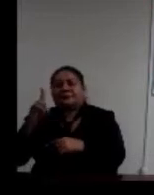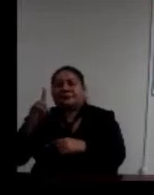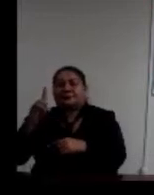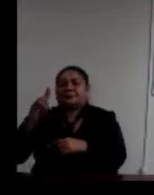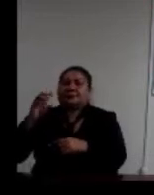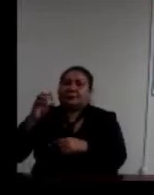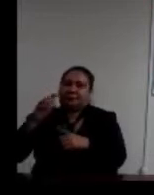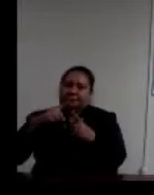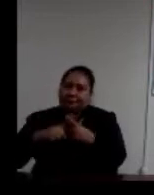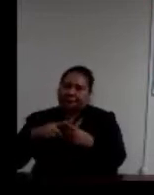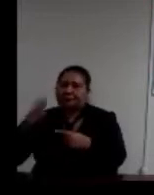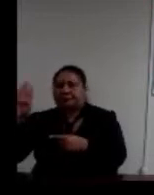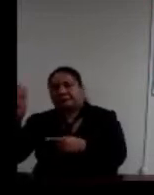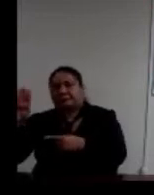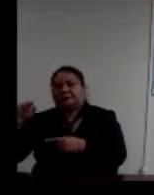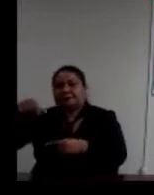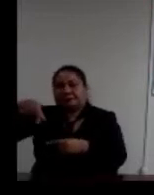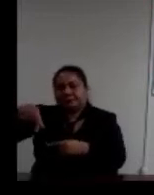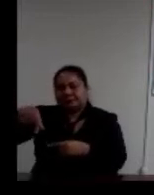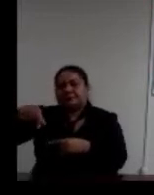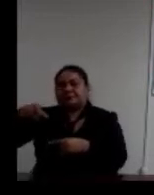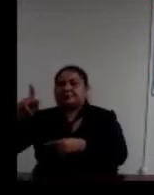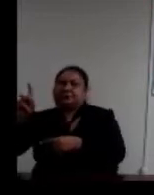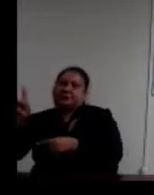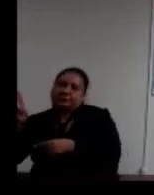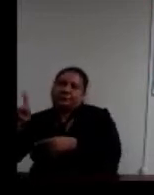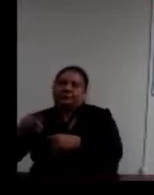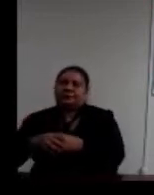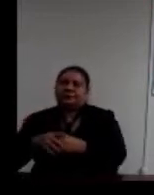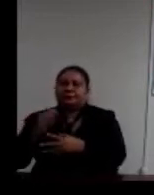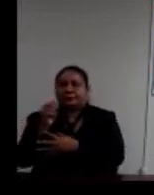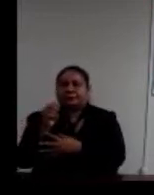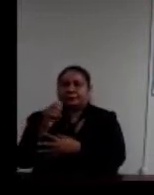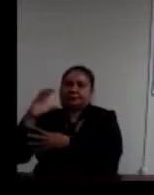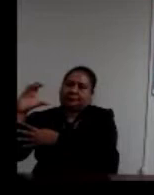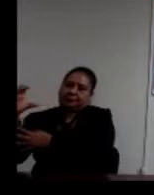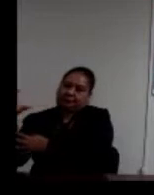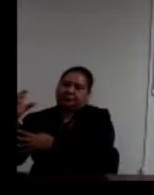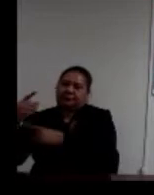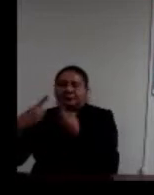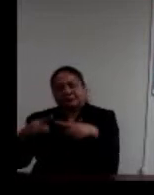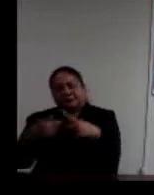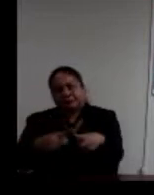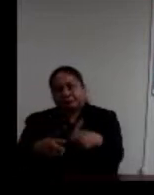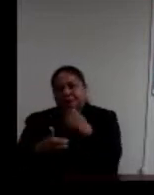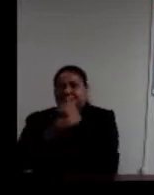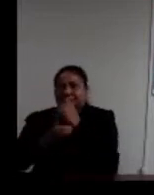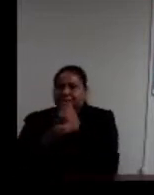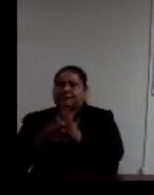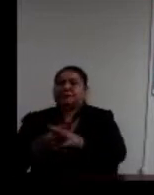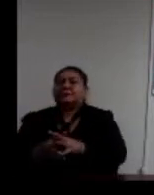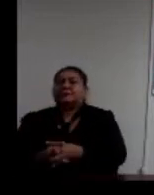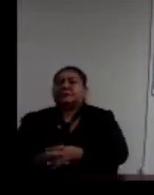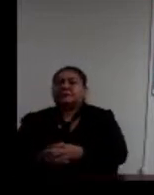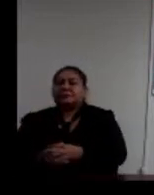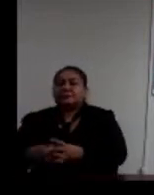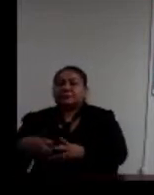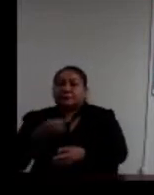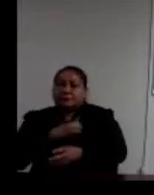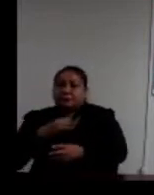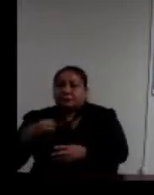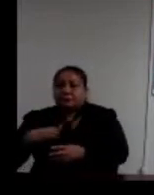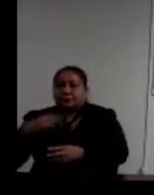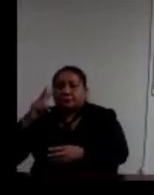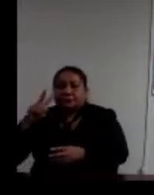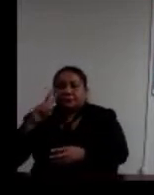B, la P por la Q, la J por la X, la T por la C, Entonces, estoy casi obligado a hacerle